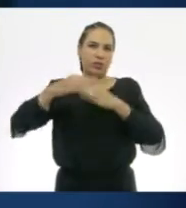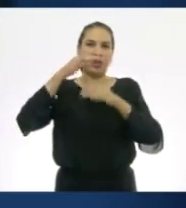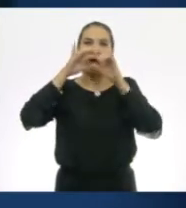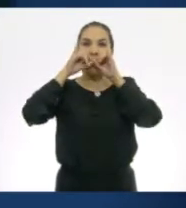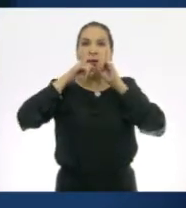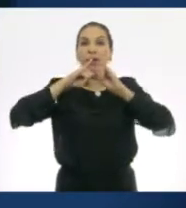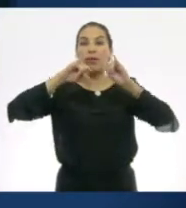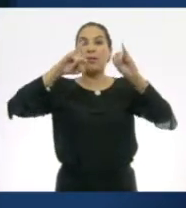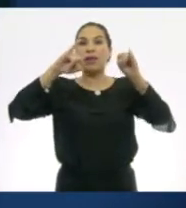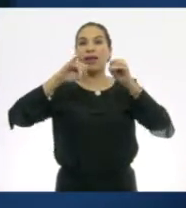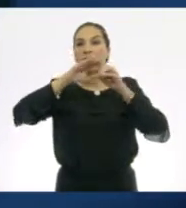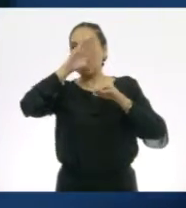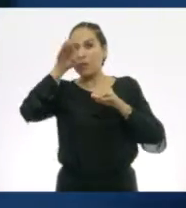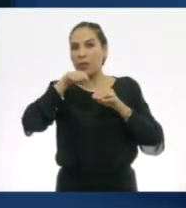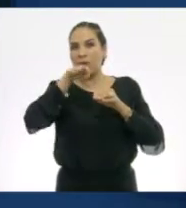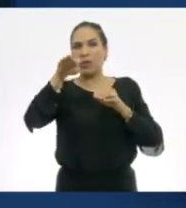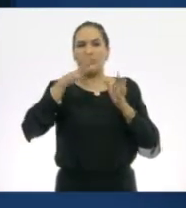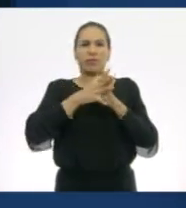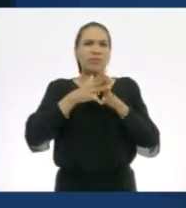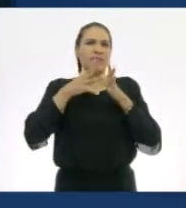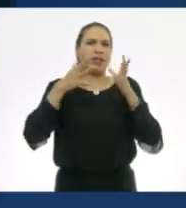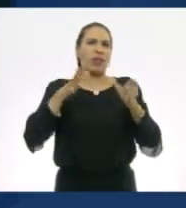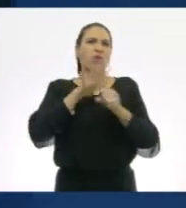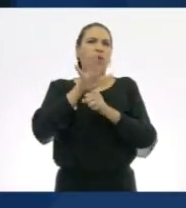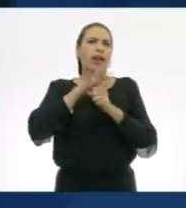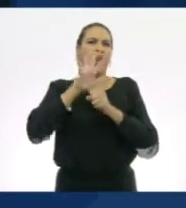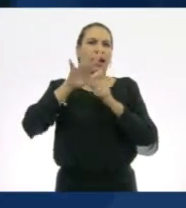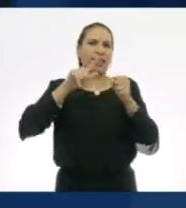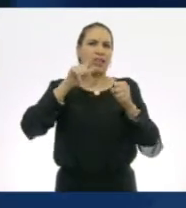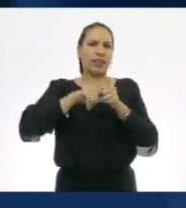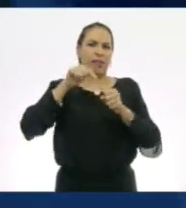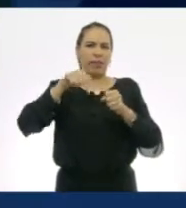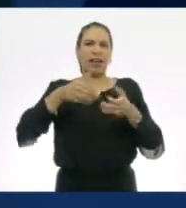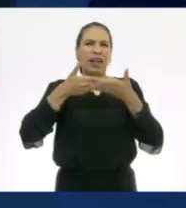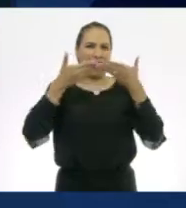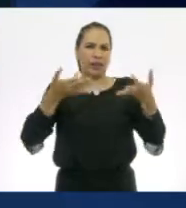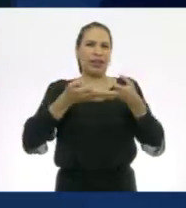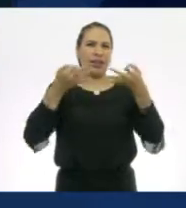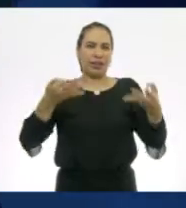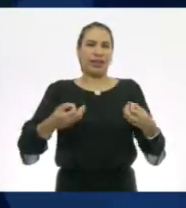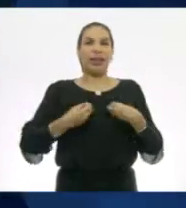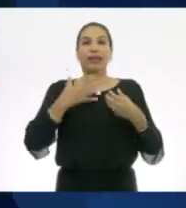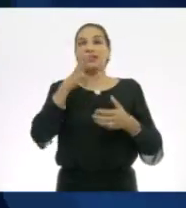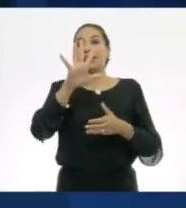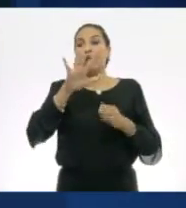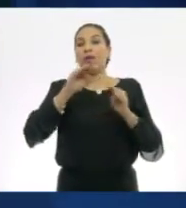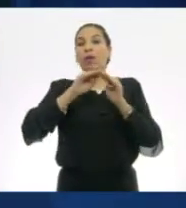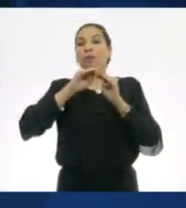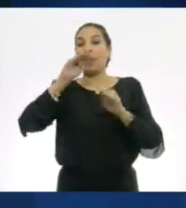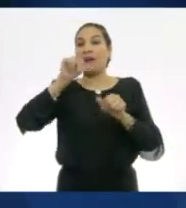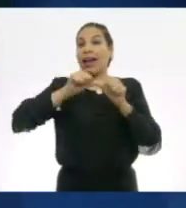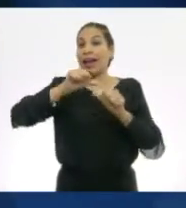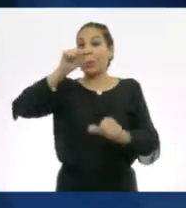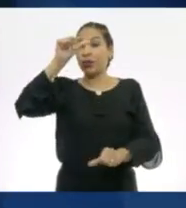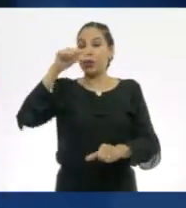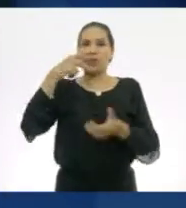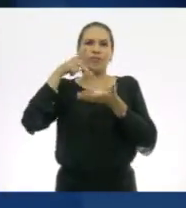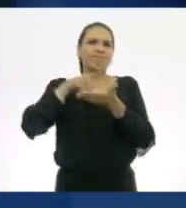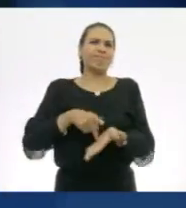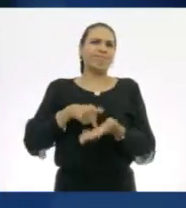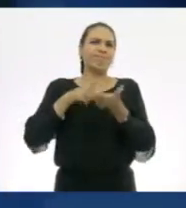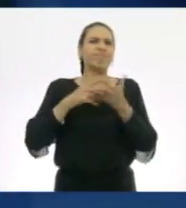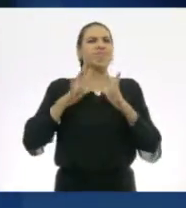mamut, que rebasaba el tamaño de cualquier animal terrestre actual, con 5 metros de altura y un